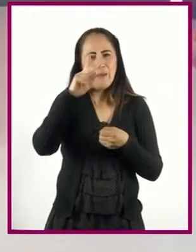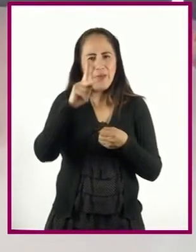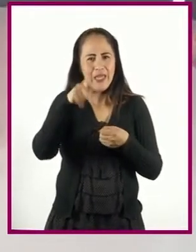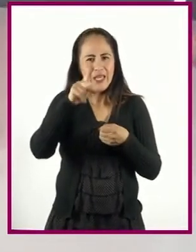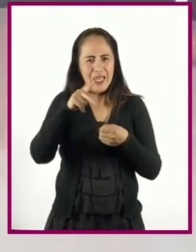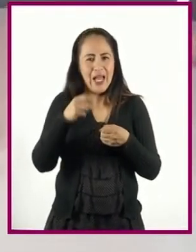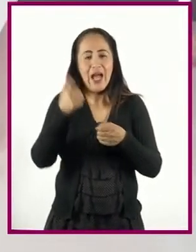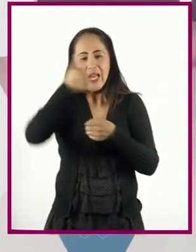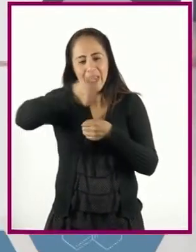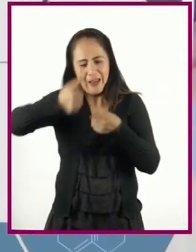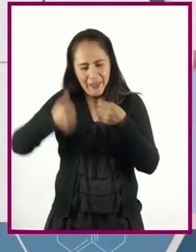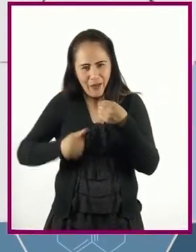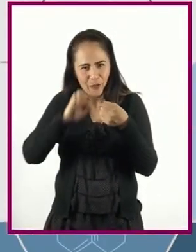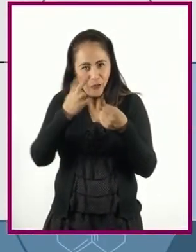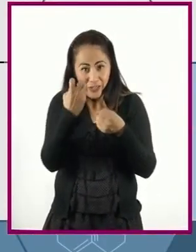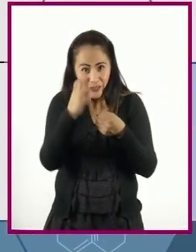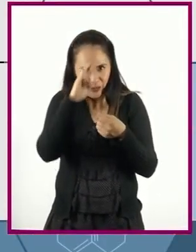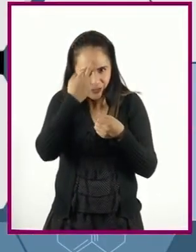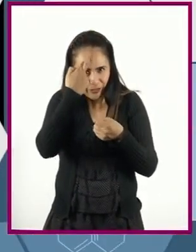elemento.